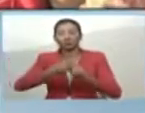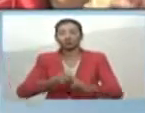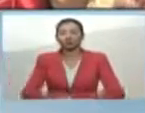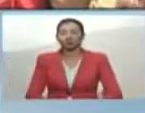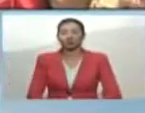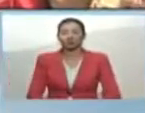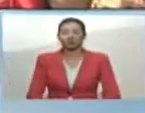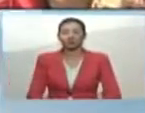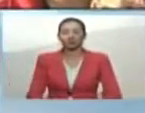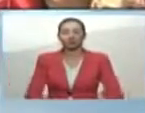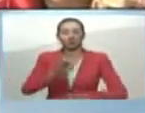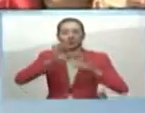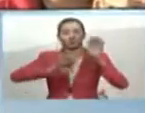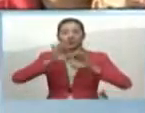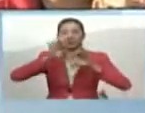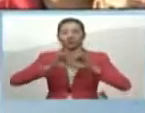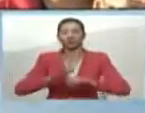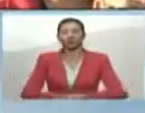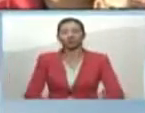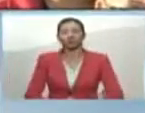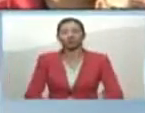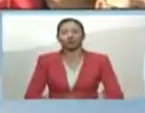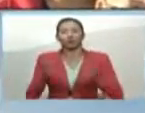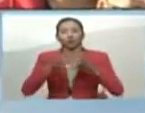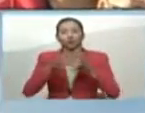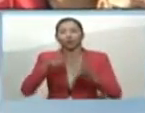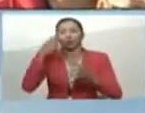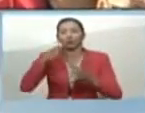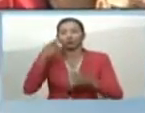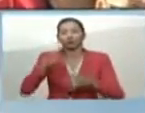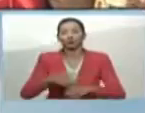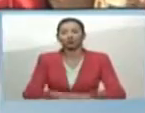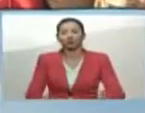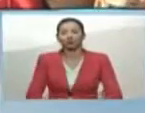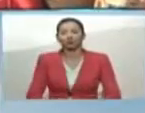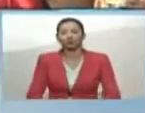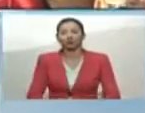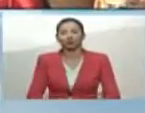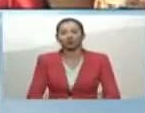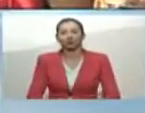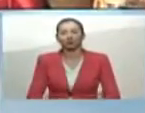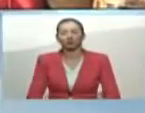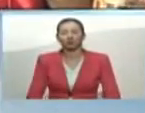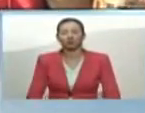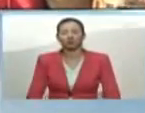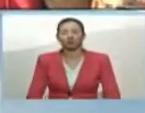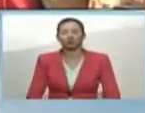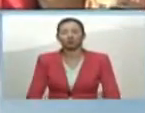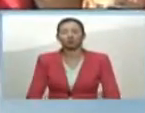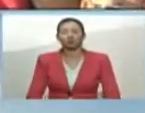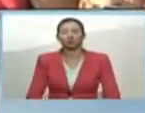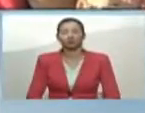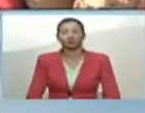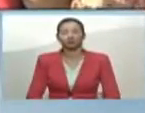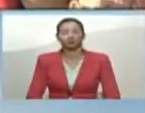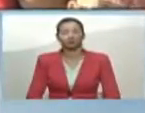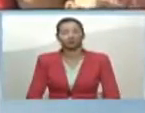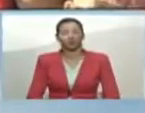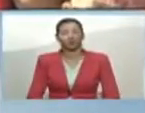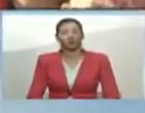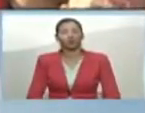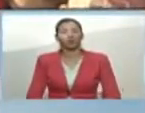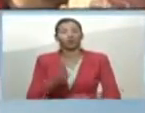se evalúen los cuadros políticos, presidente, que están ocupando